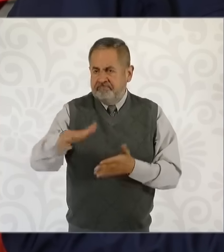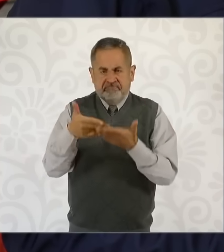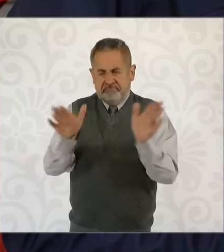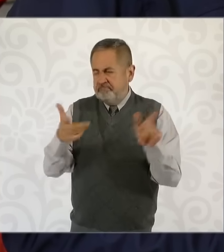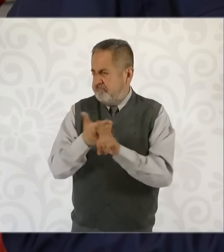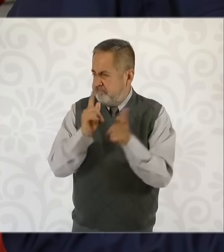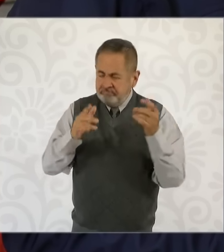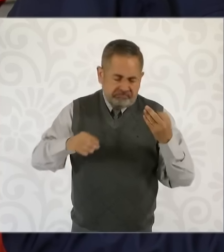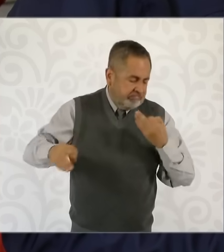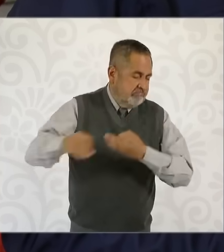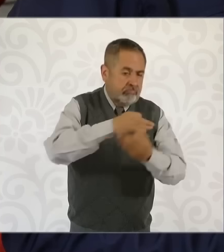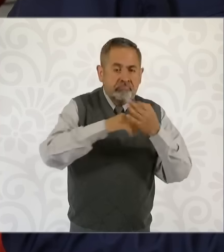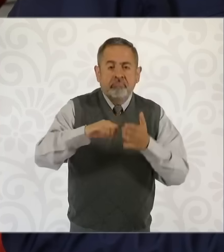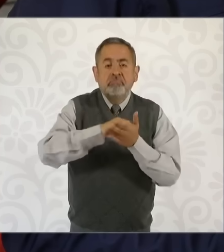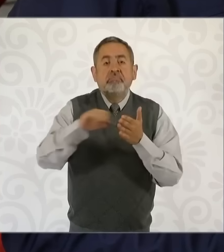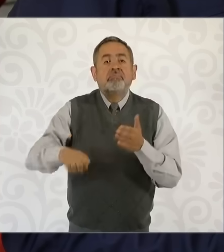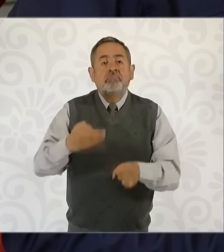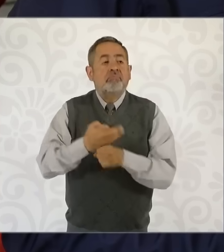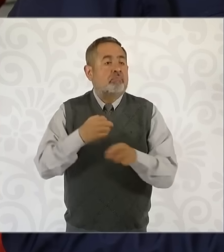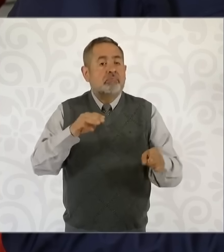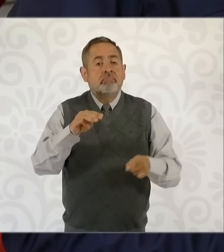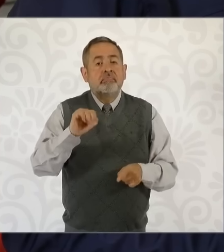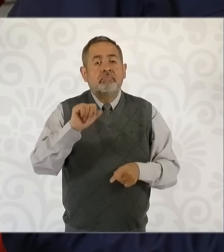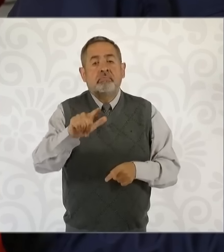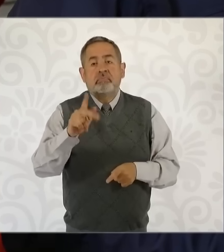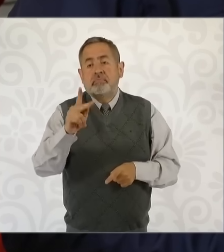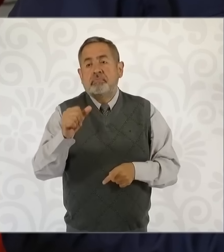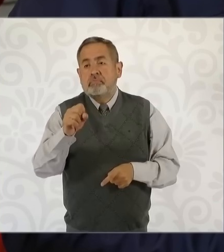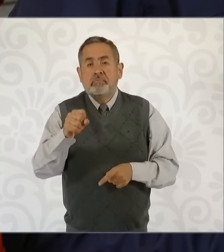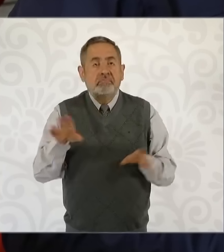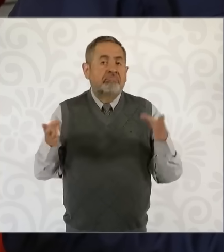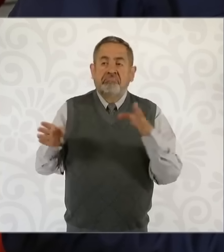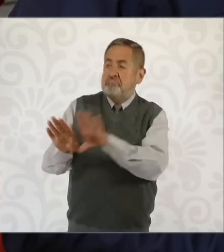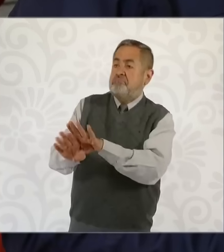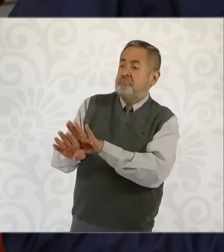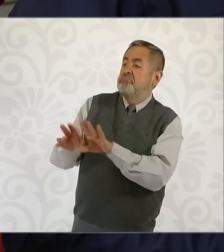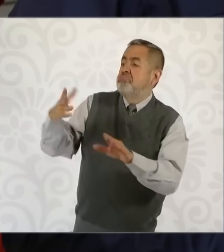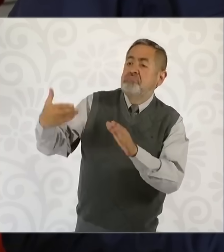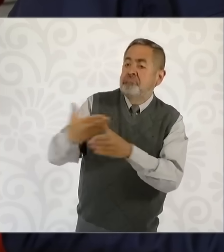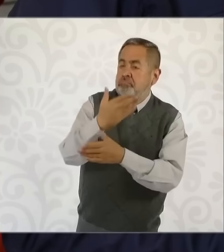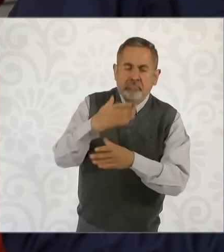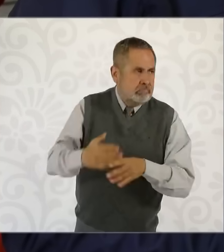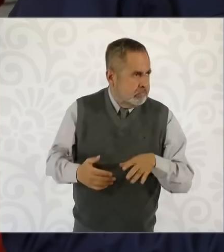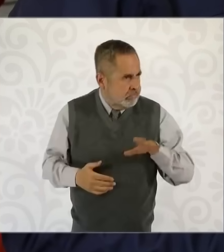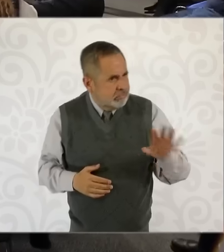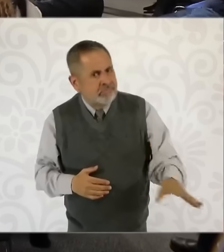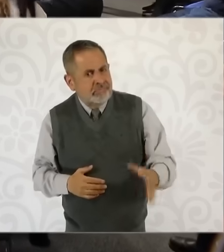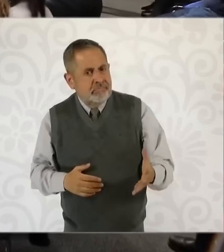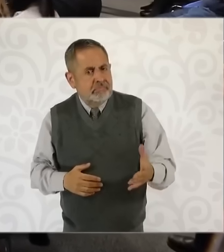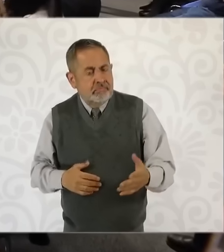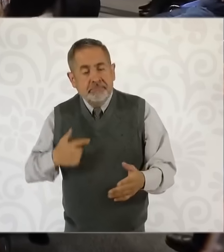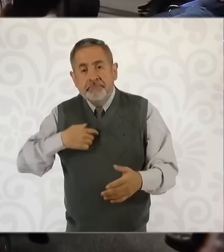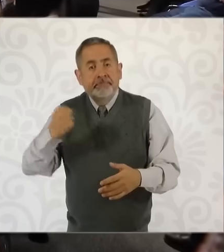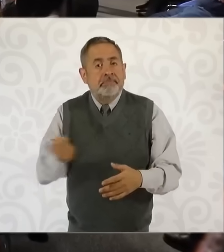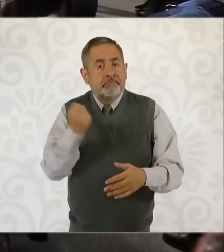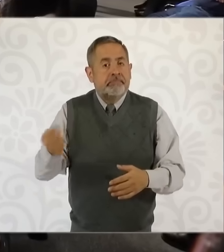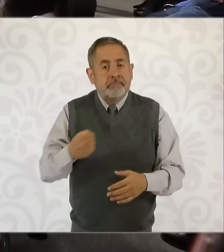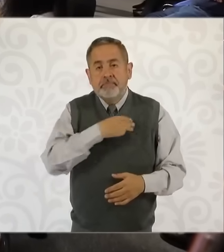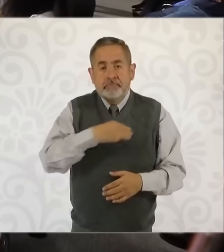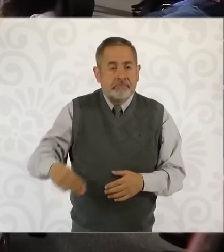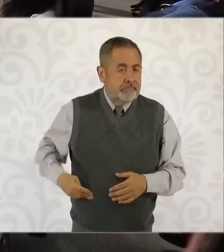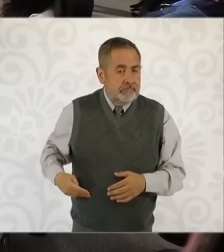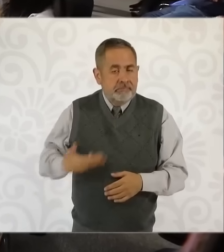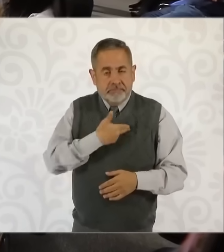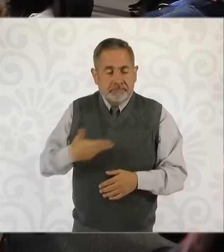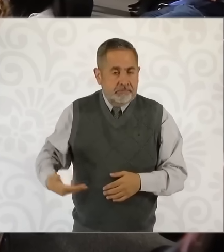a Malpaso. Aquí tengo todo esto. Mientras surgía esto, afortunadamente el presidente municipal Héctor